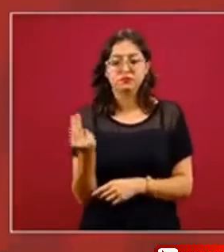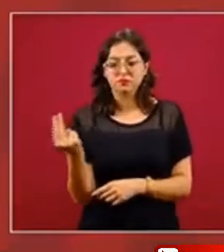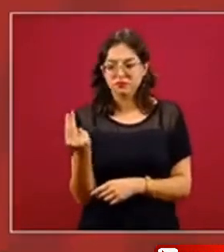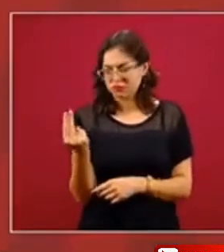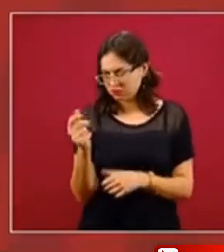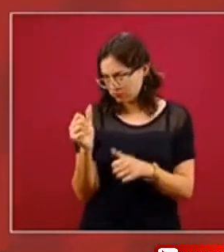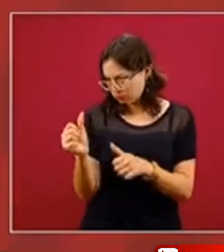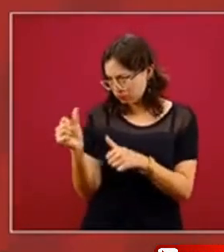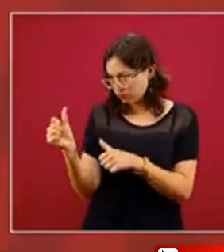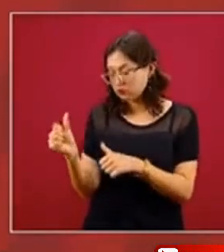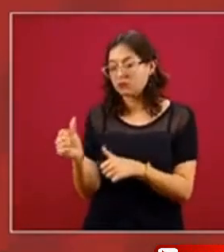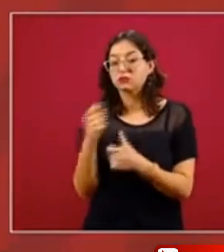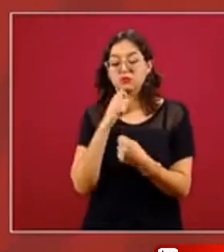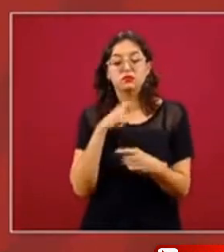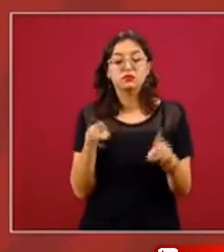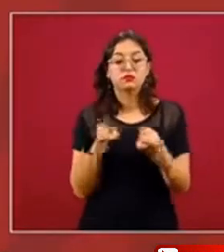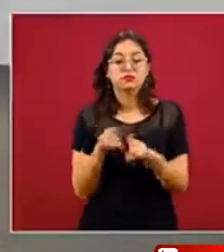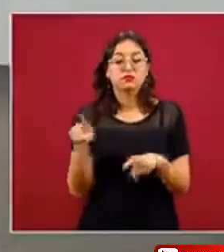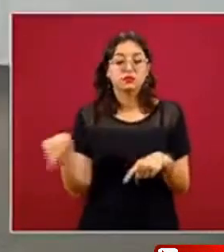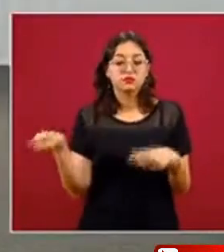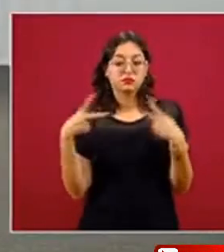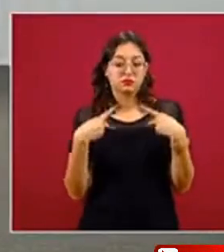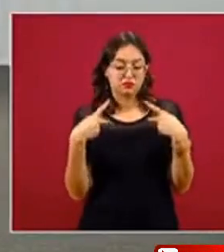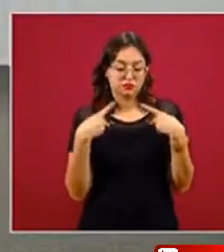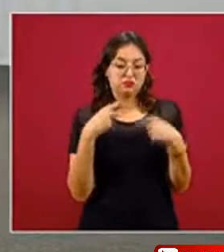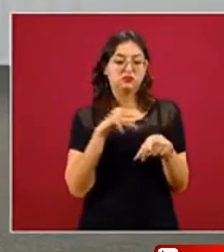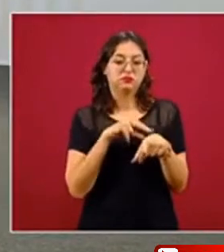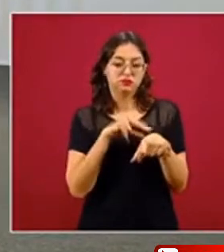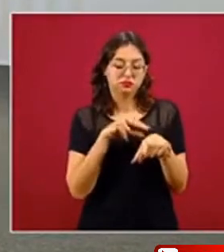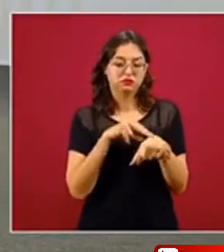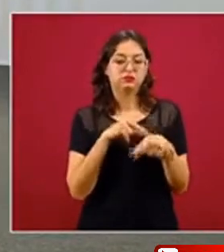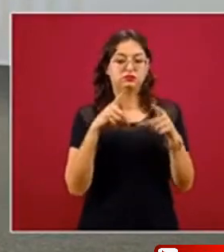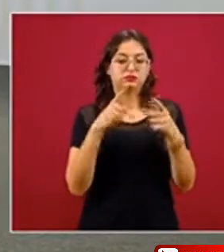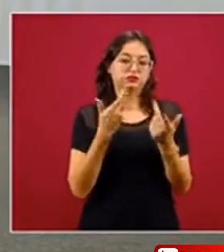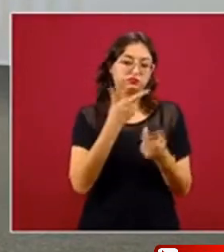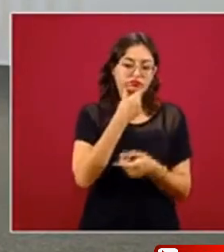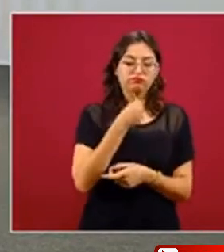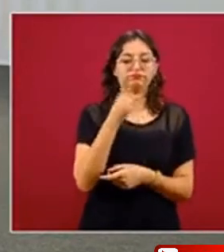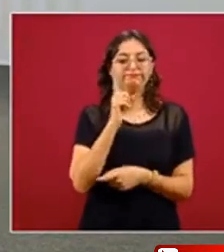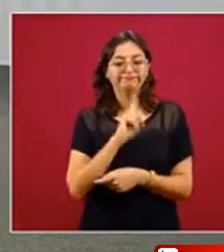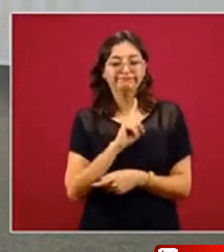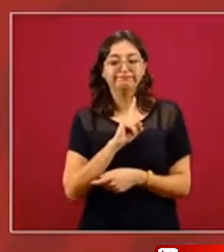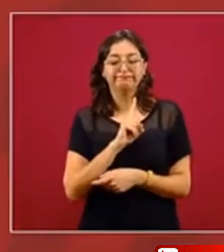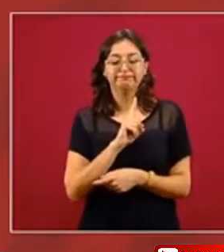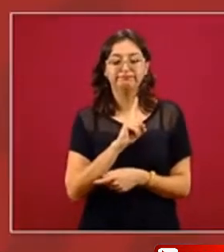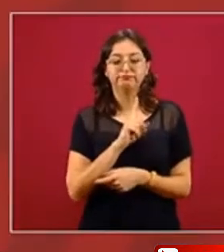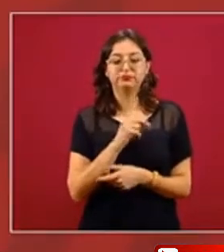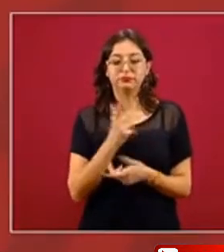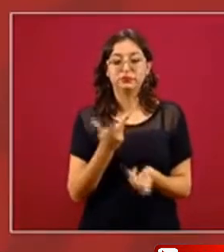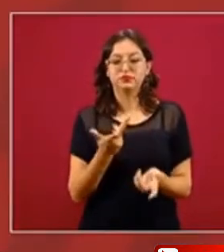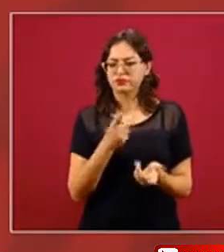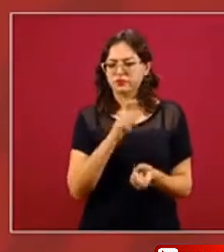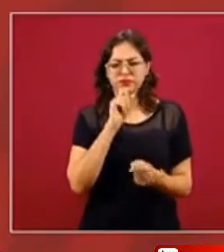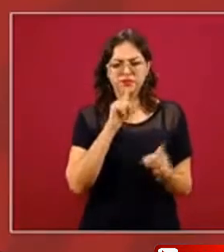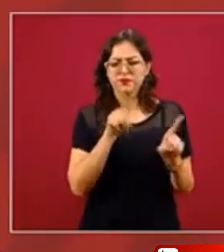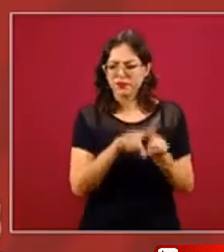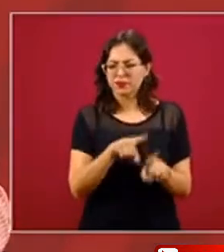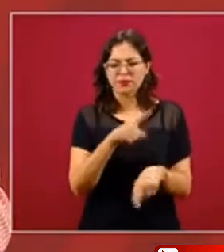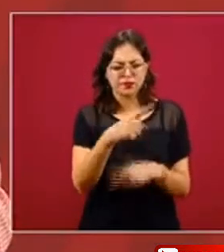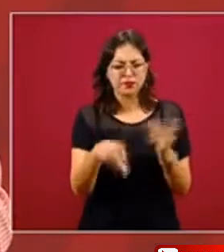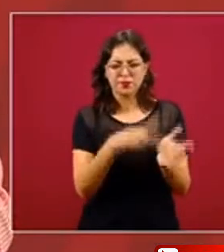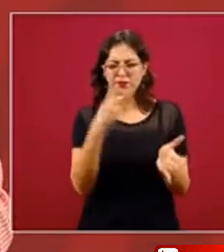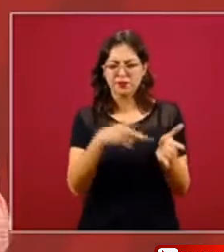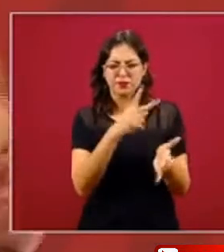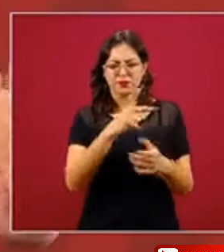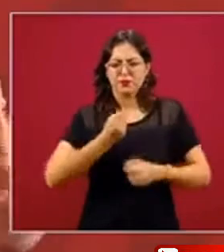en esa ciudadanía incluye a las personas profesionales de la salud, médicos, médicas, que se han expresado en no pocas